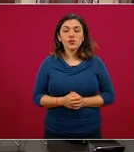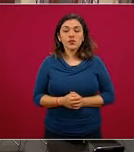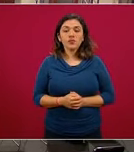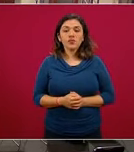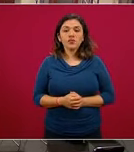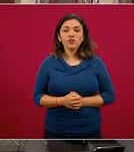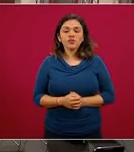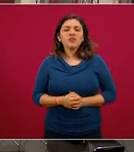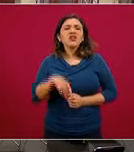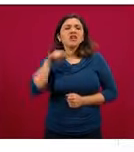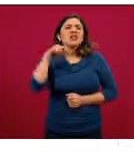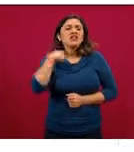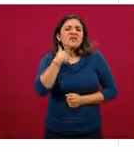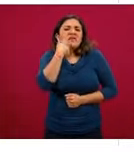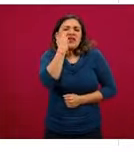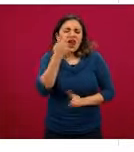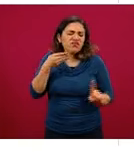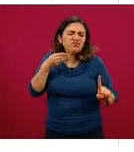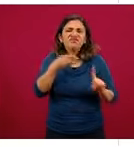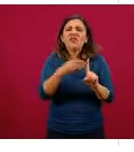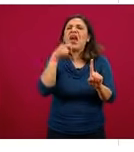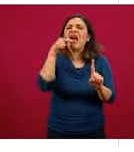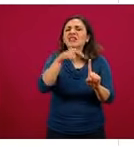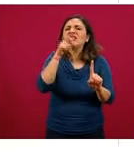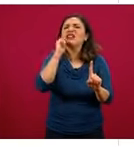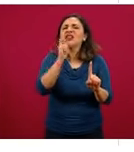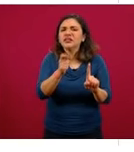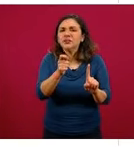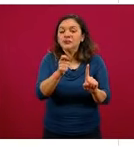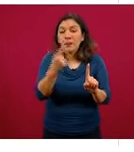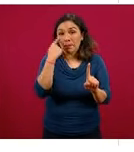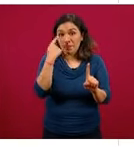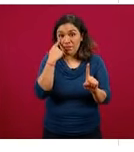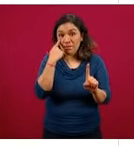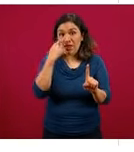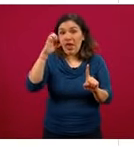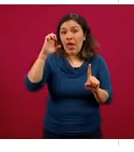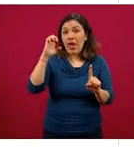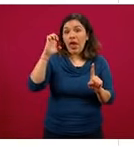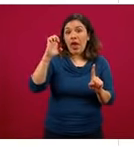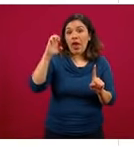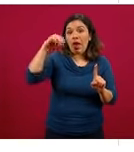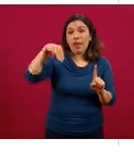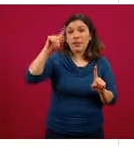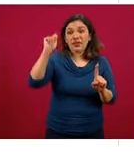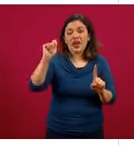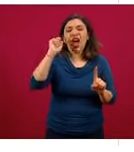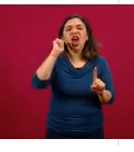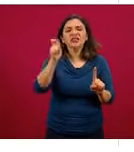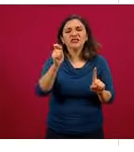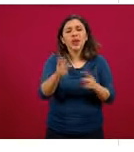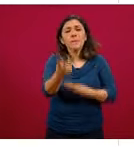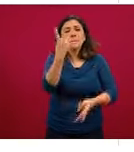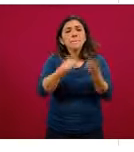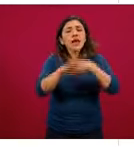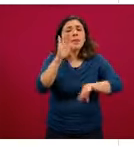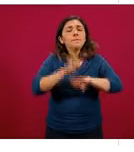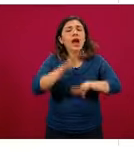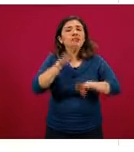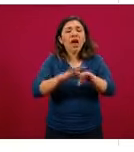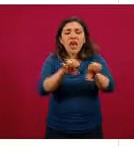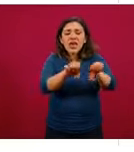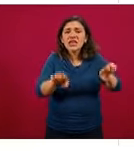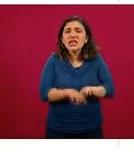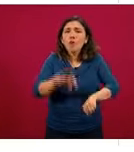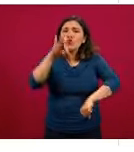Los objetivos de esta iniciativa, los EMTs, es un despliegue de equipos